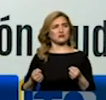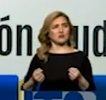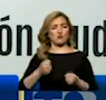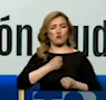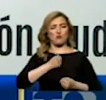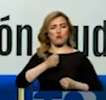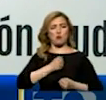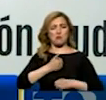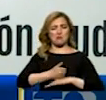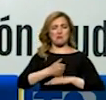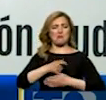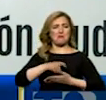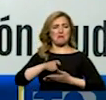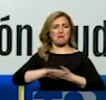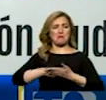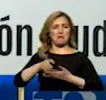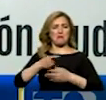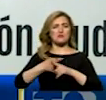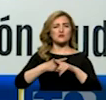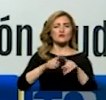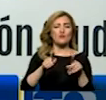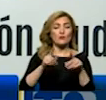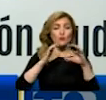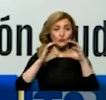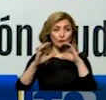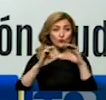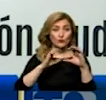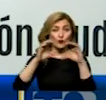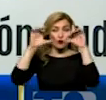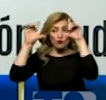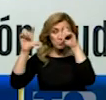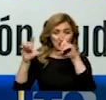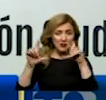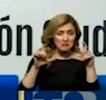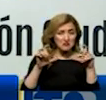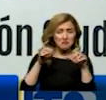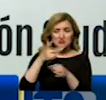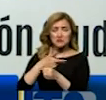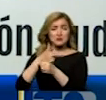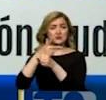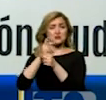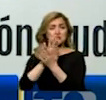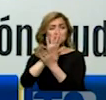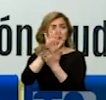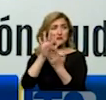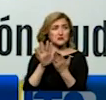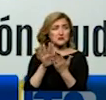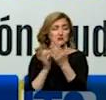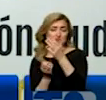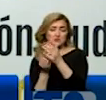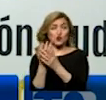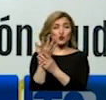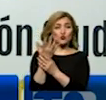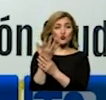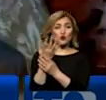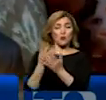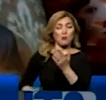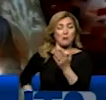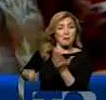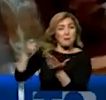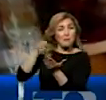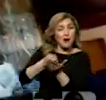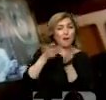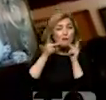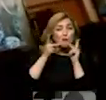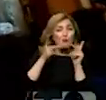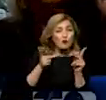propiedad intelectual sobre los recursos de comunicación, fotografías, videos, imágenes que son creados con recursos públicos. La